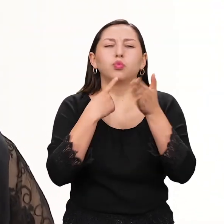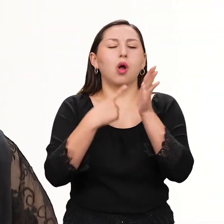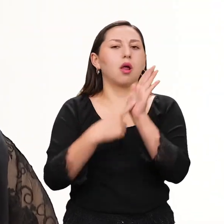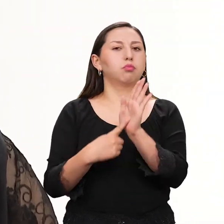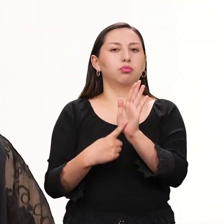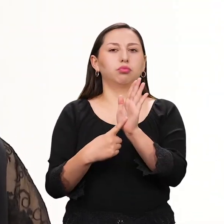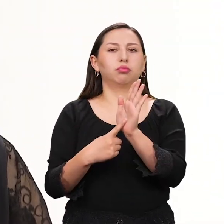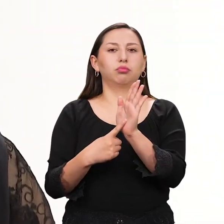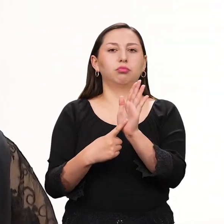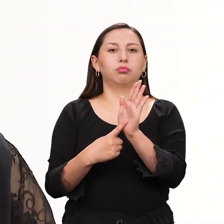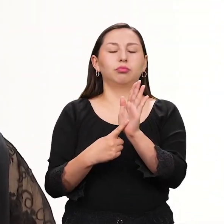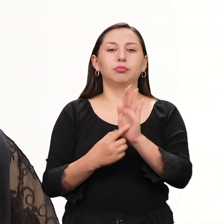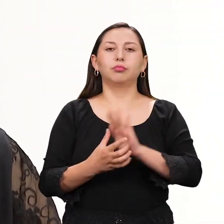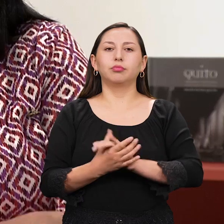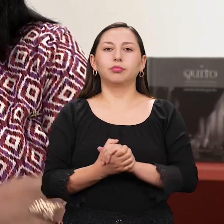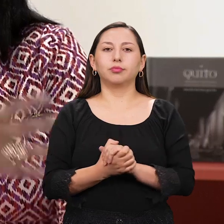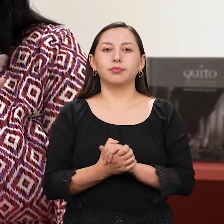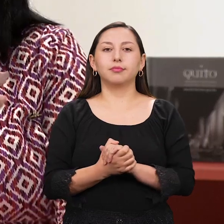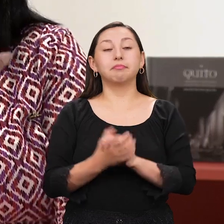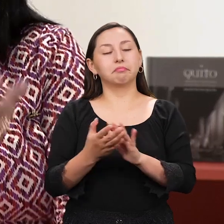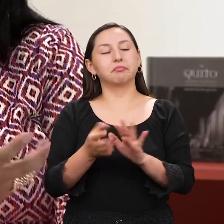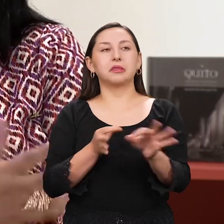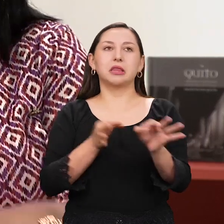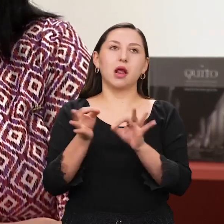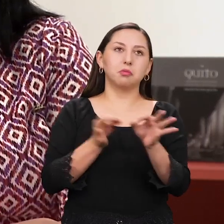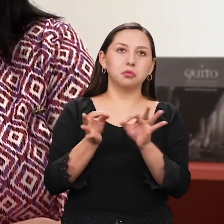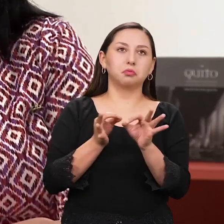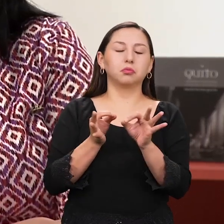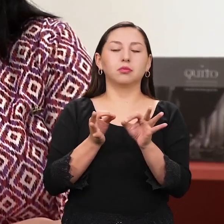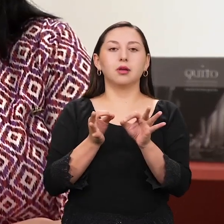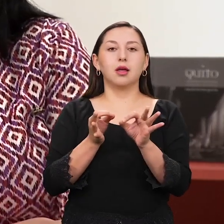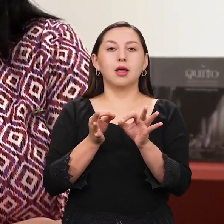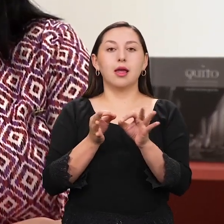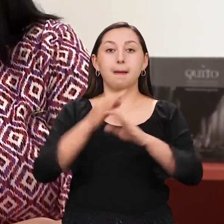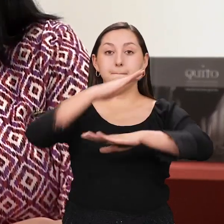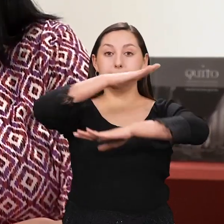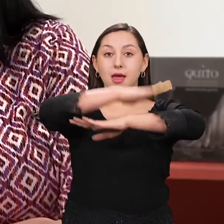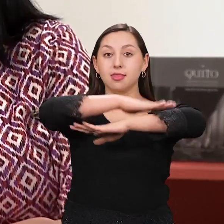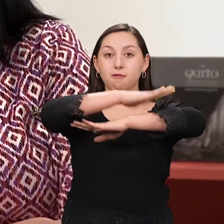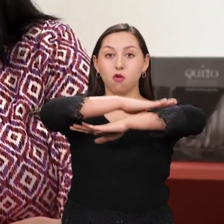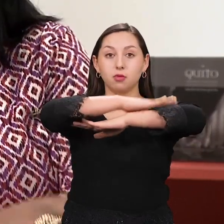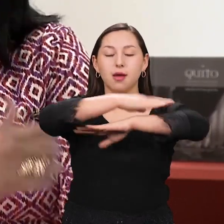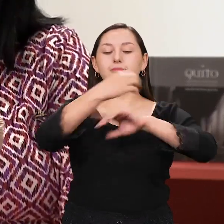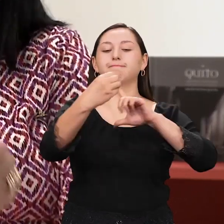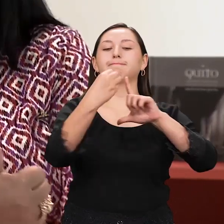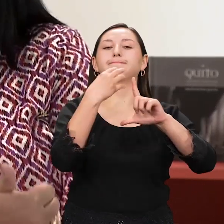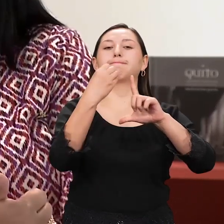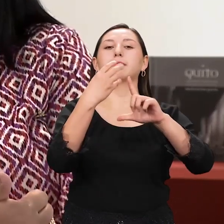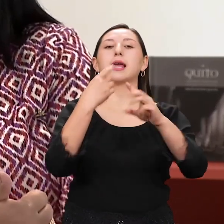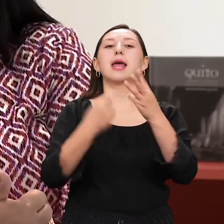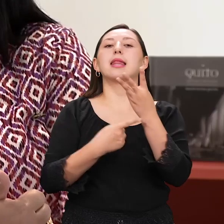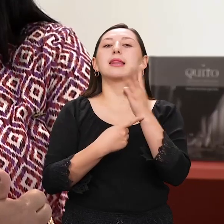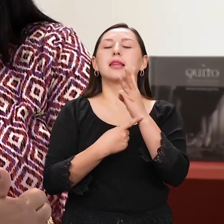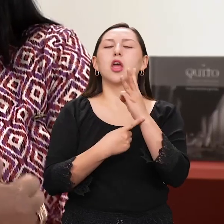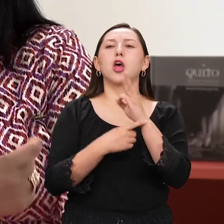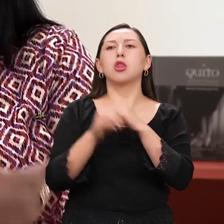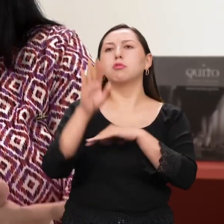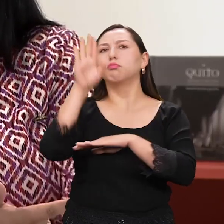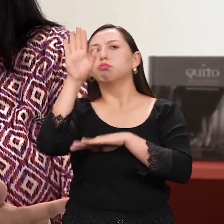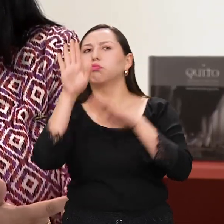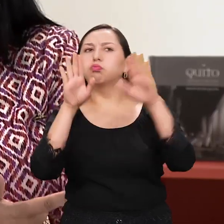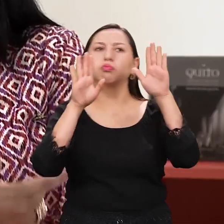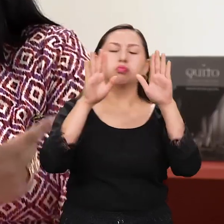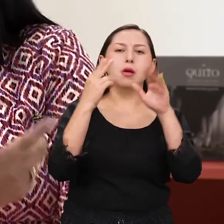destacar en relación a esto? Solemos pensar que las plataformas digitales abonan a la participación, a